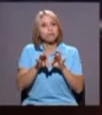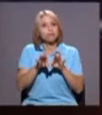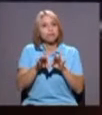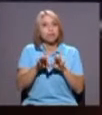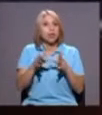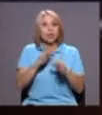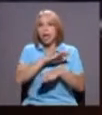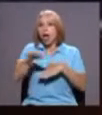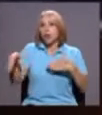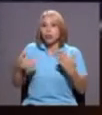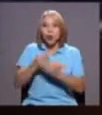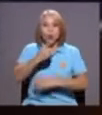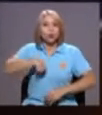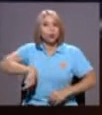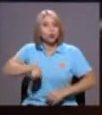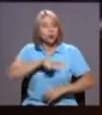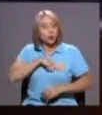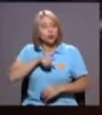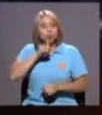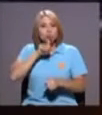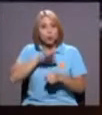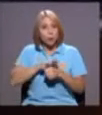deben comprometer.